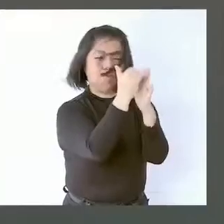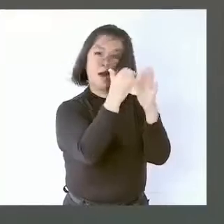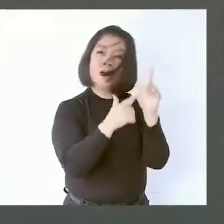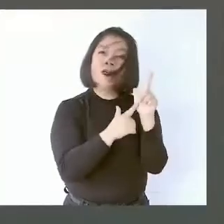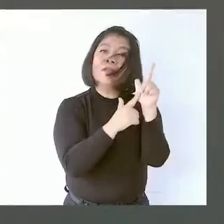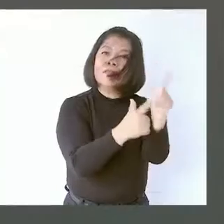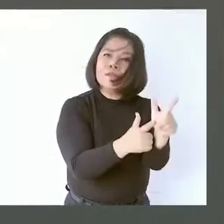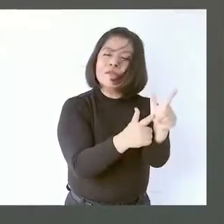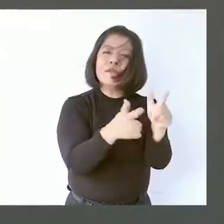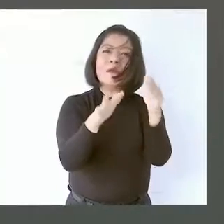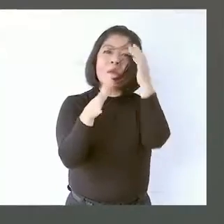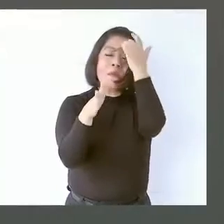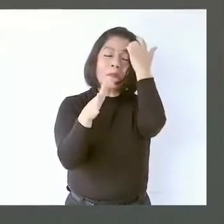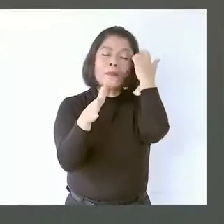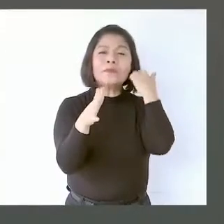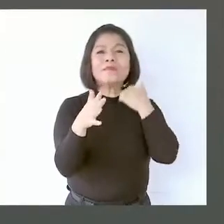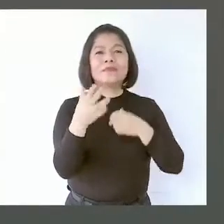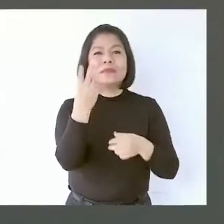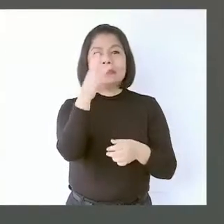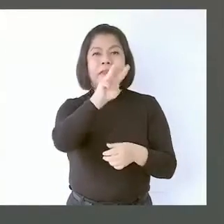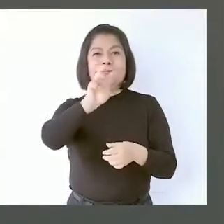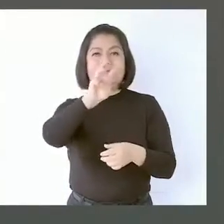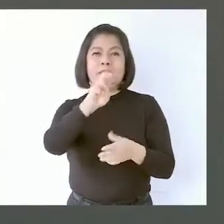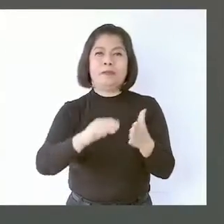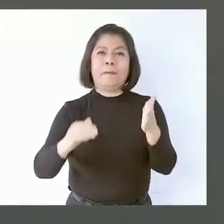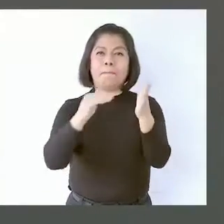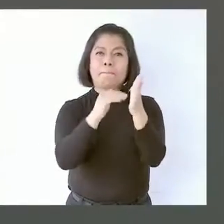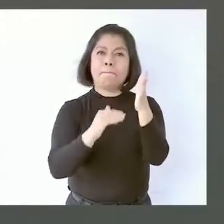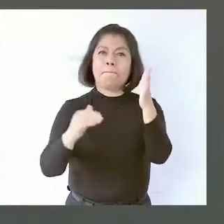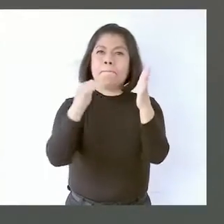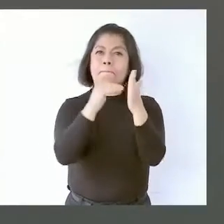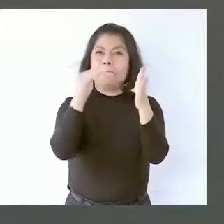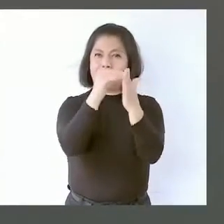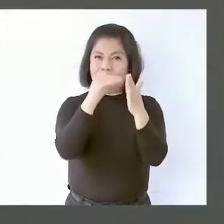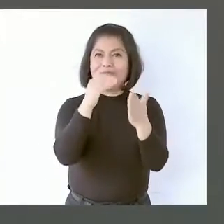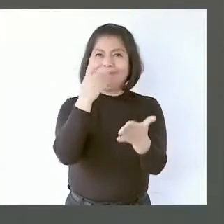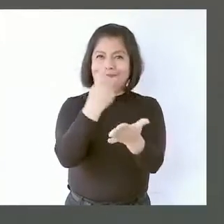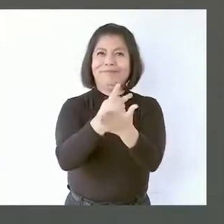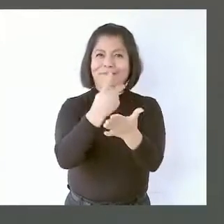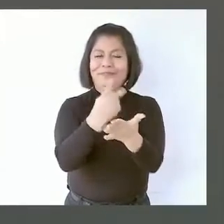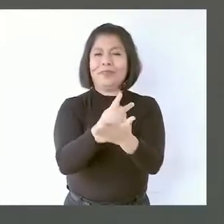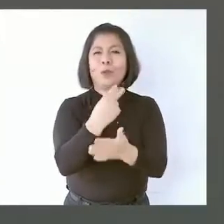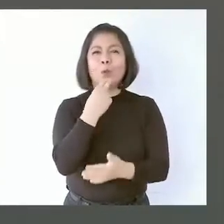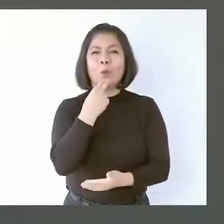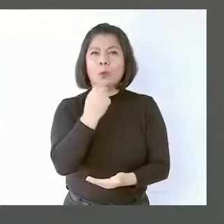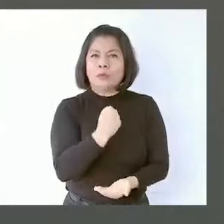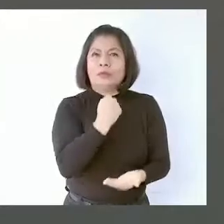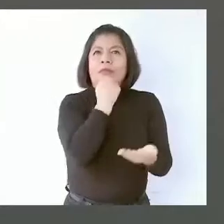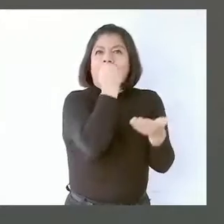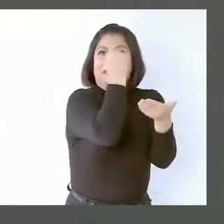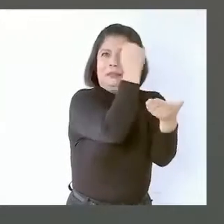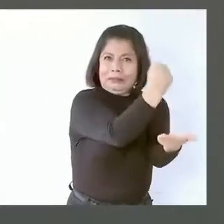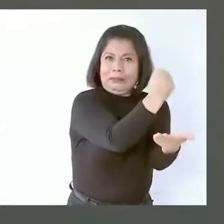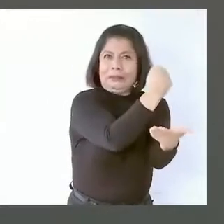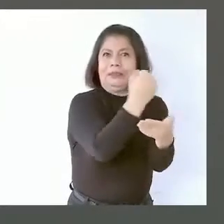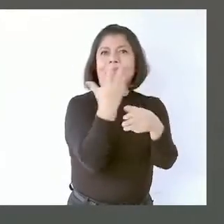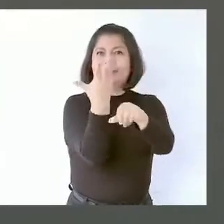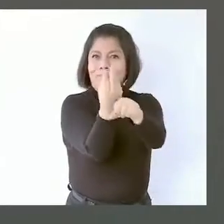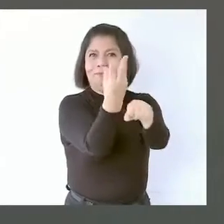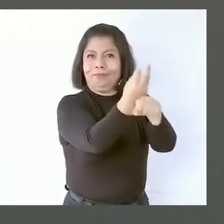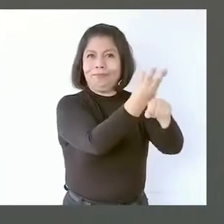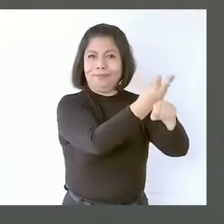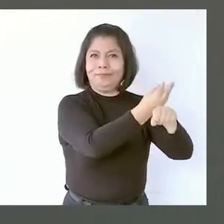300 mil millones de pesos. Y el aeropuerto Felipe Ángeles, en su conjunto,